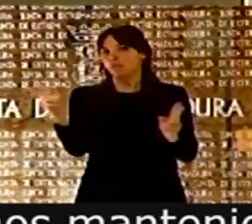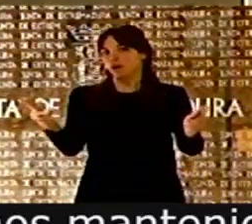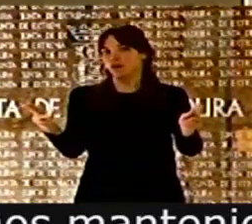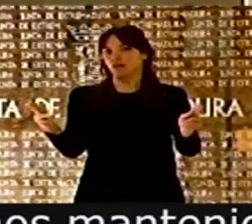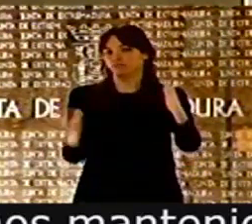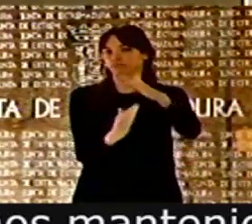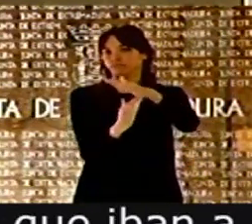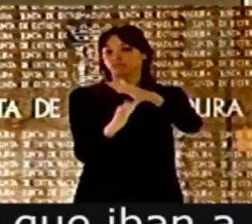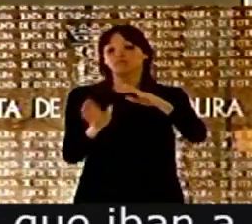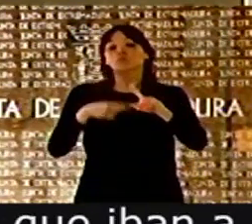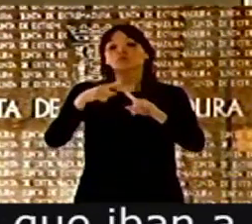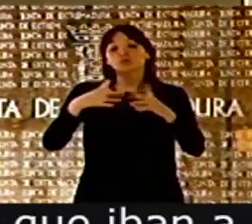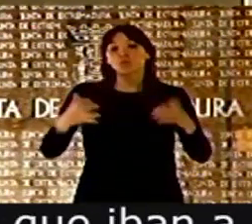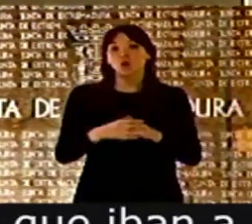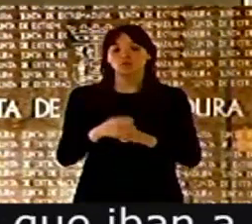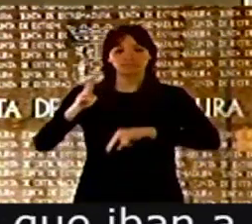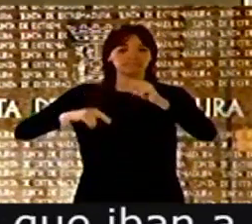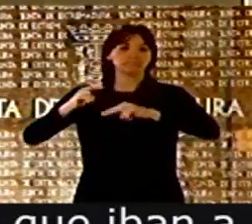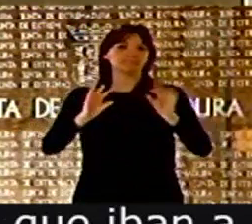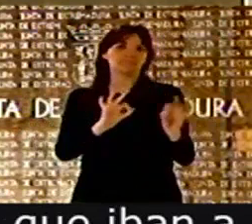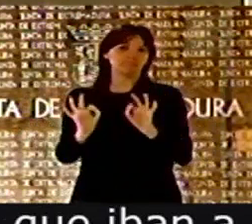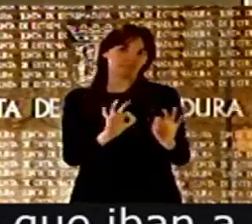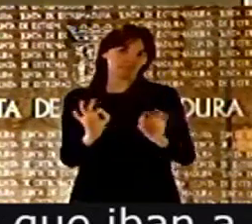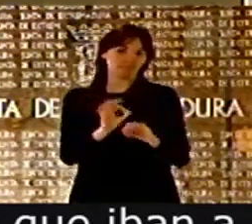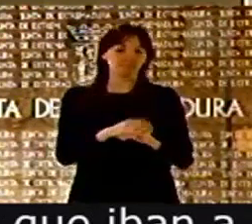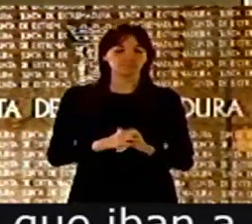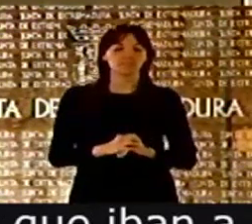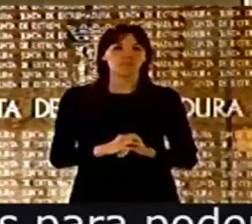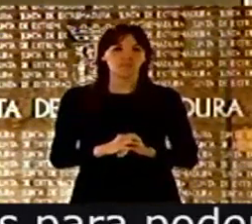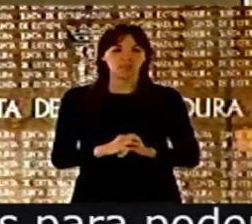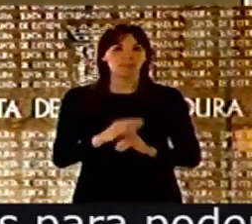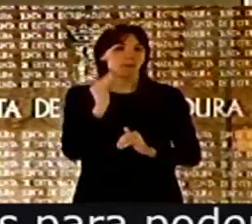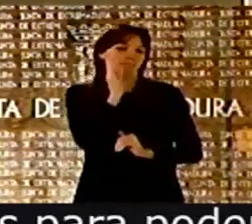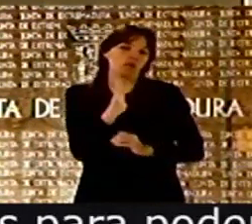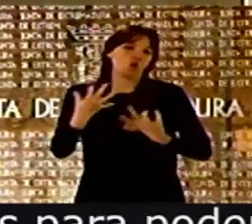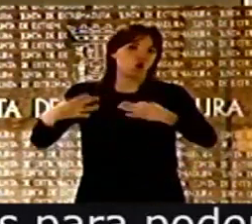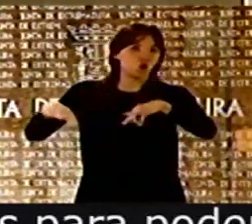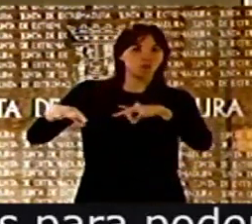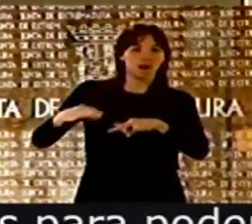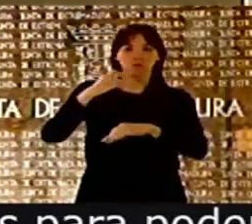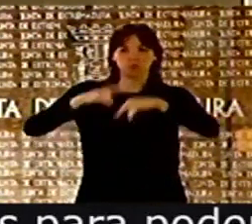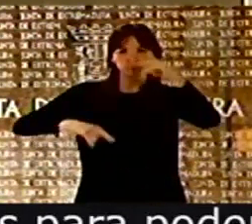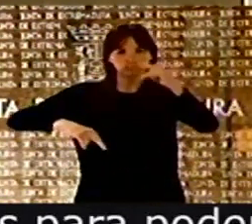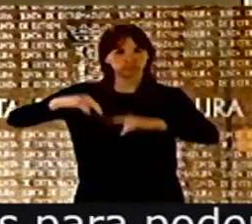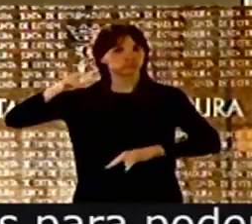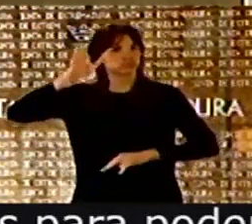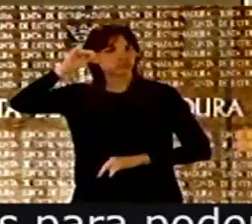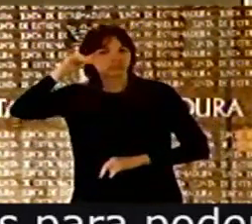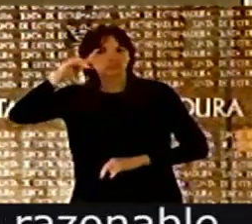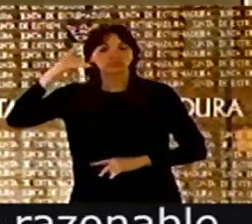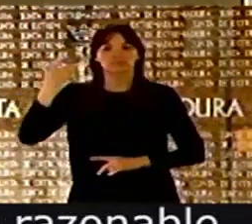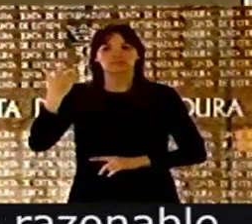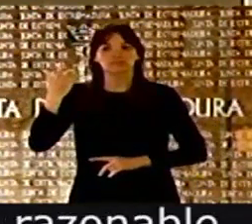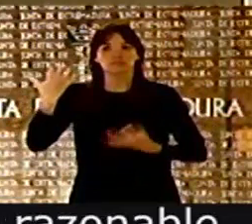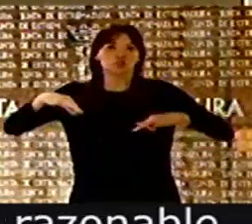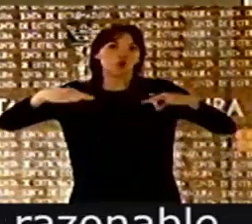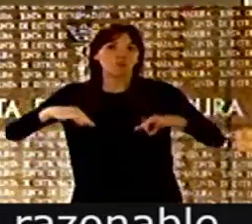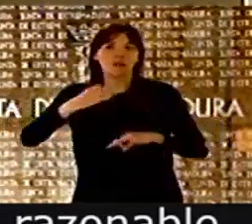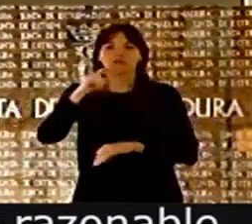poder desarrollar las obras oportunas, ¿no? Parece razonable que en una obra de esas características, en algún momento de la